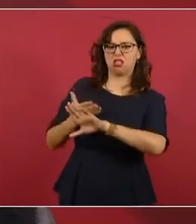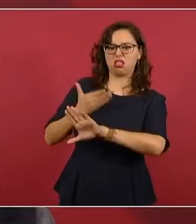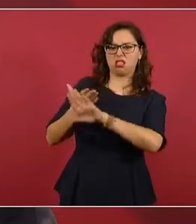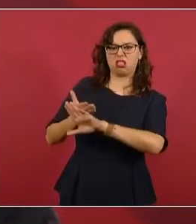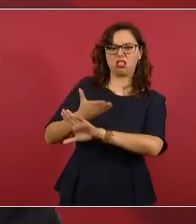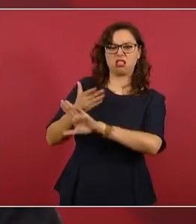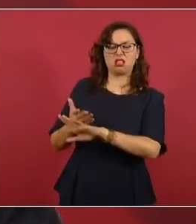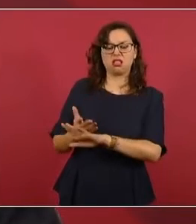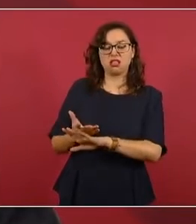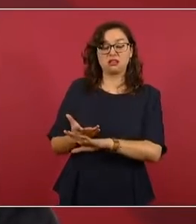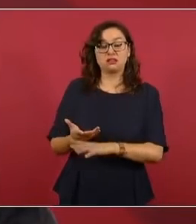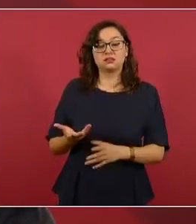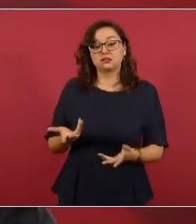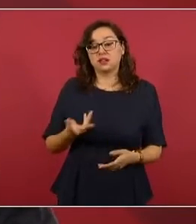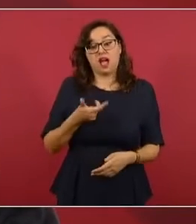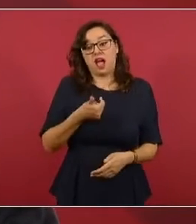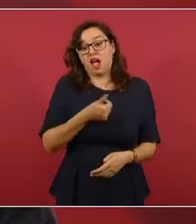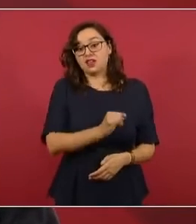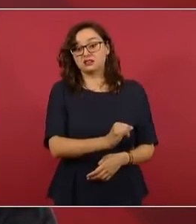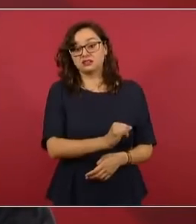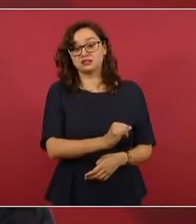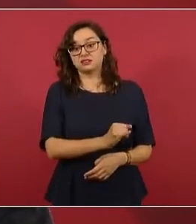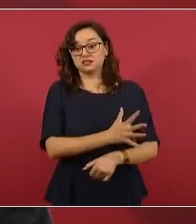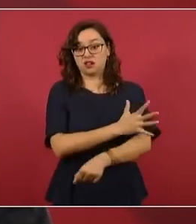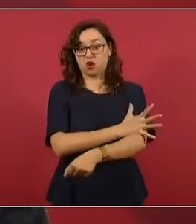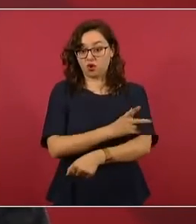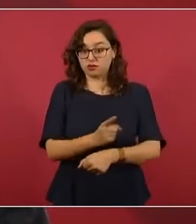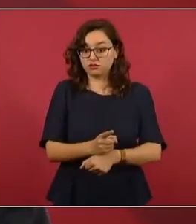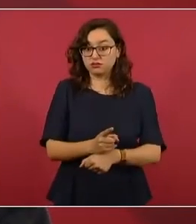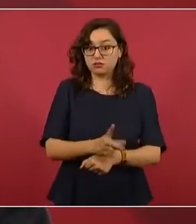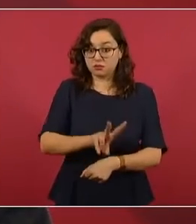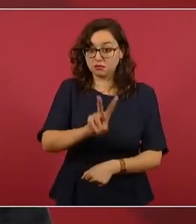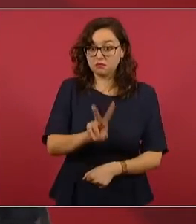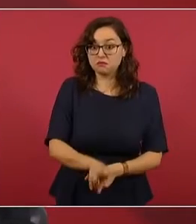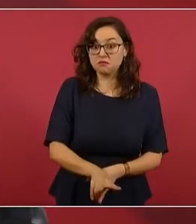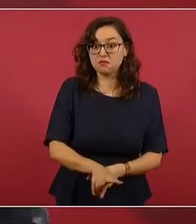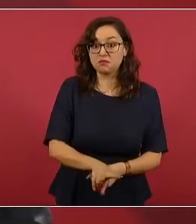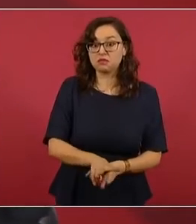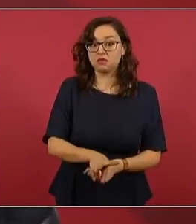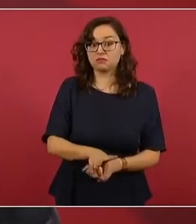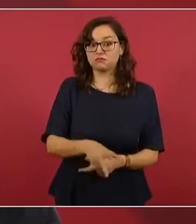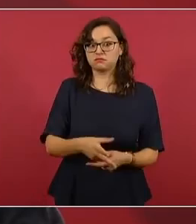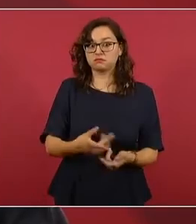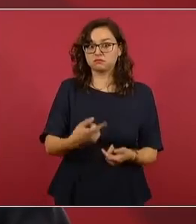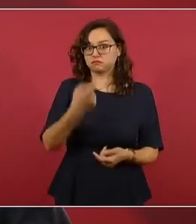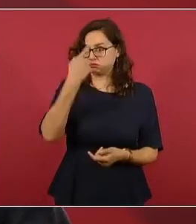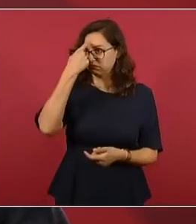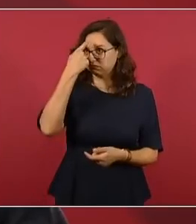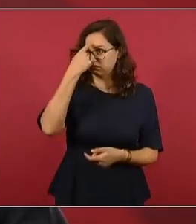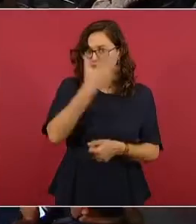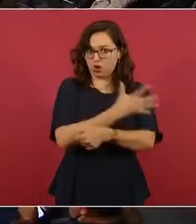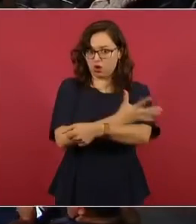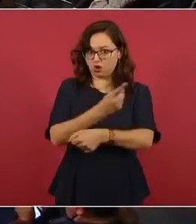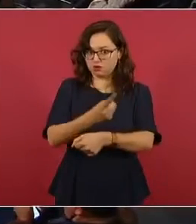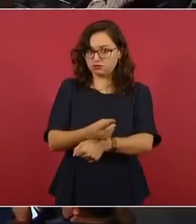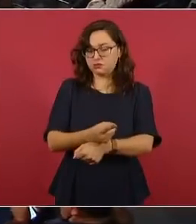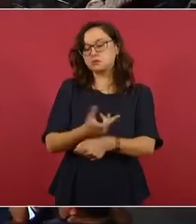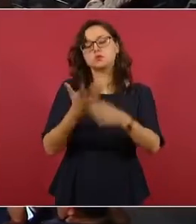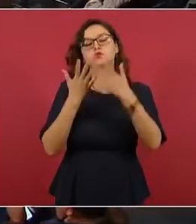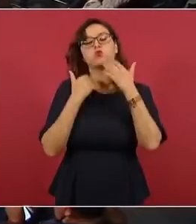y no son honestos, intelectualmente hablando.